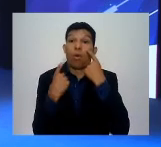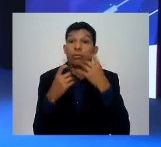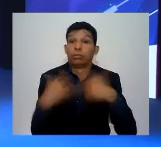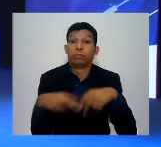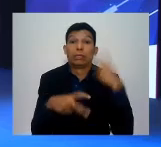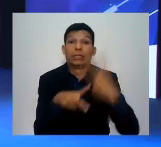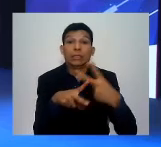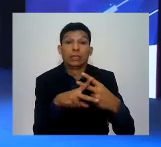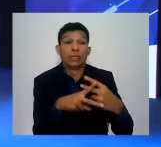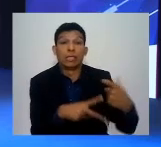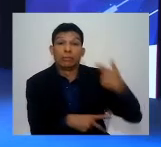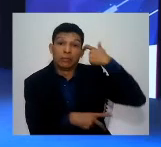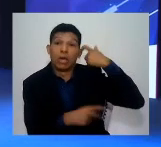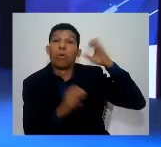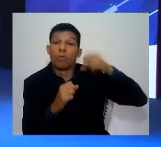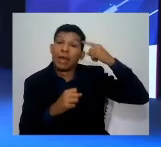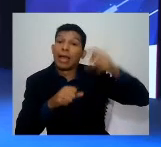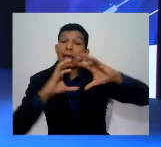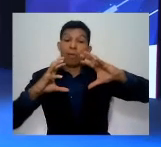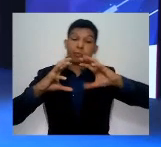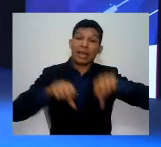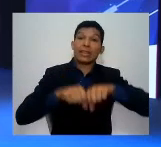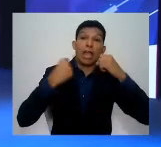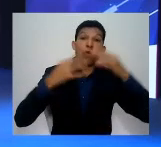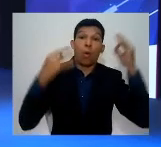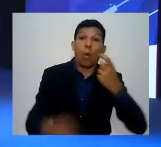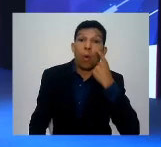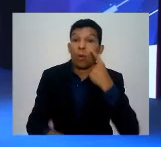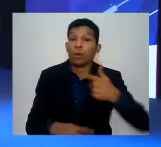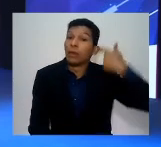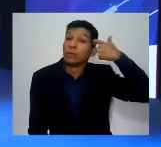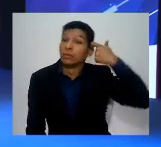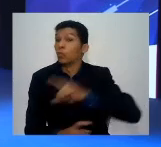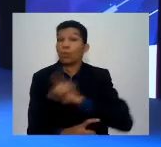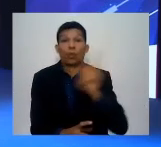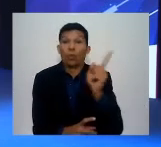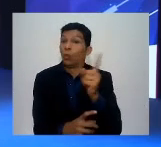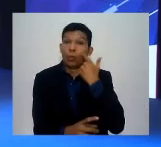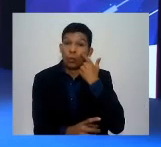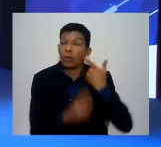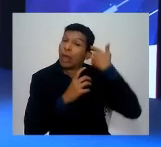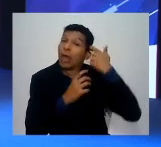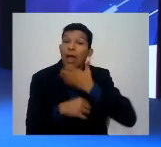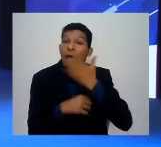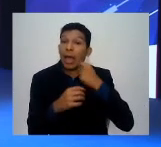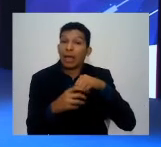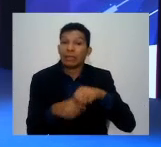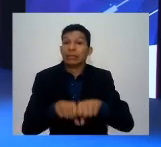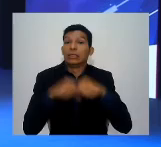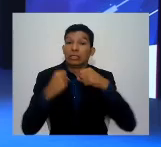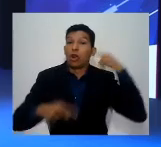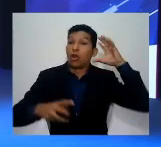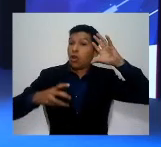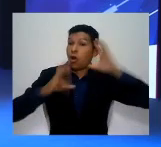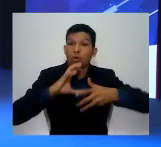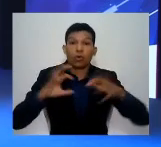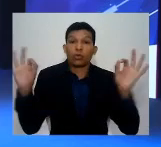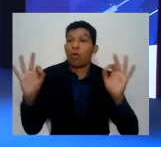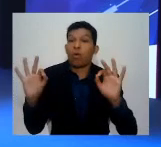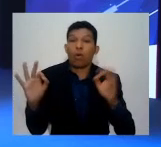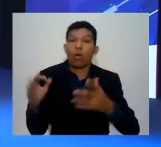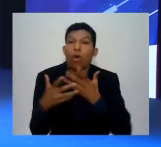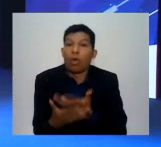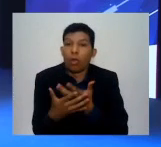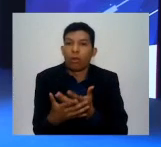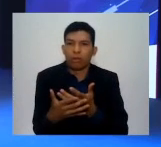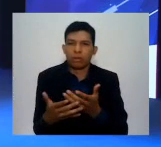algo que impulsó de alguna manera el desarrollo de dispositivos en Colombia bastante, y que seguramente en el futuro veremos las repercusiones de eso.